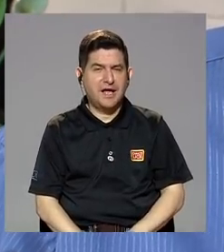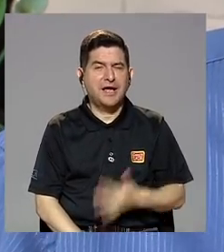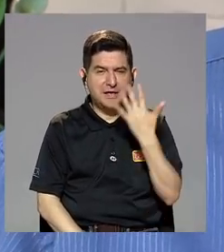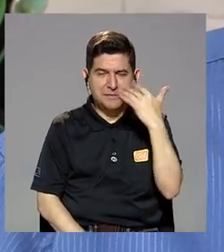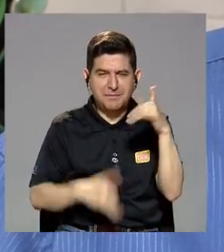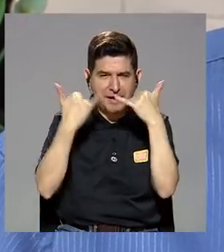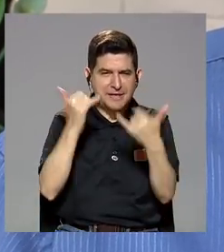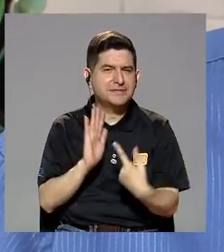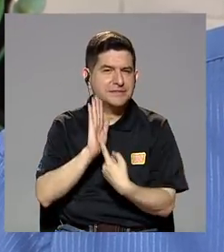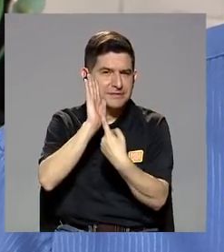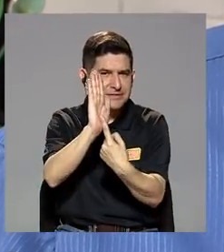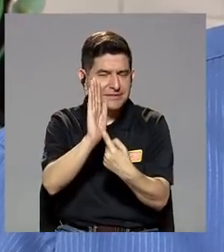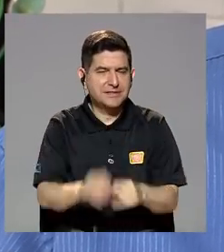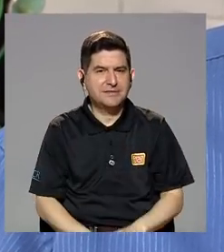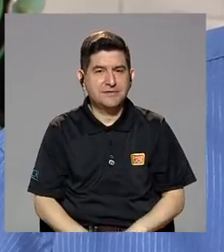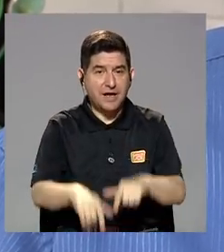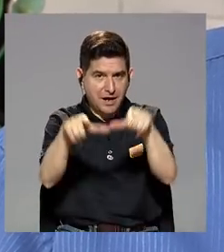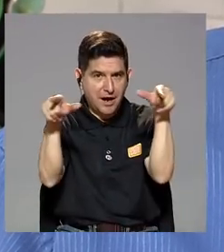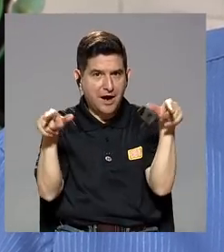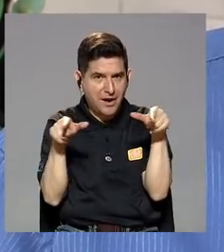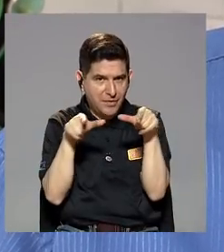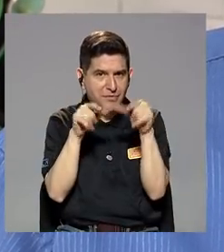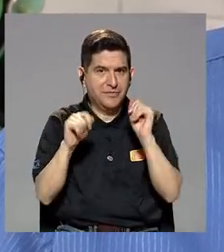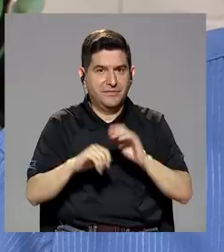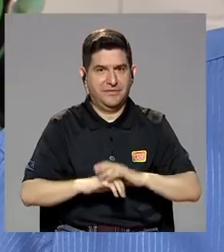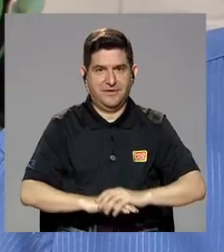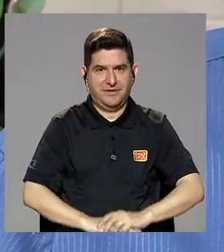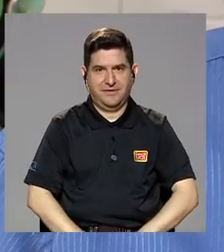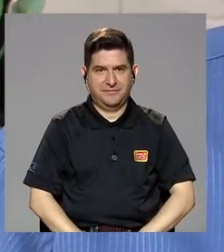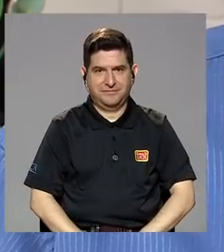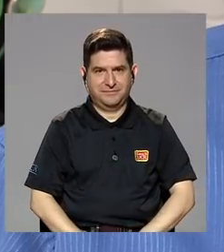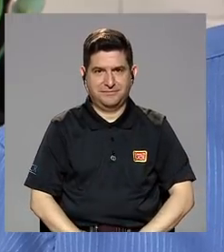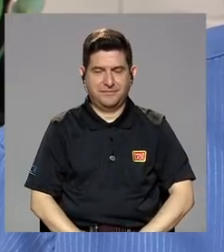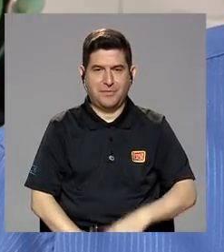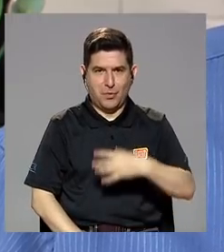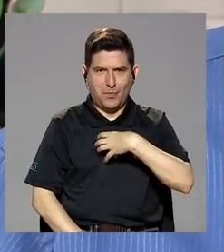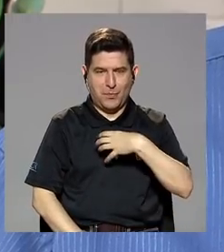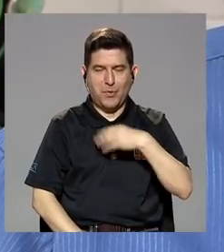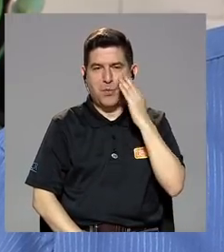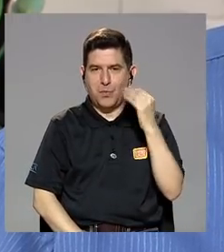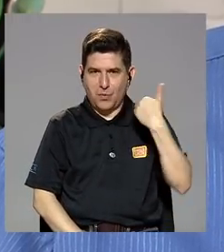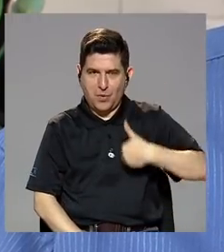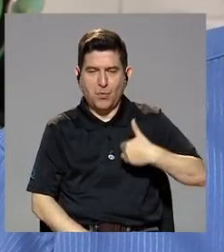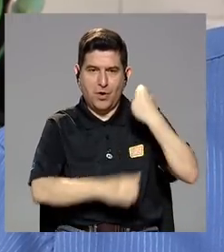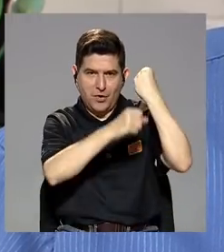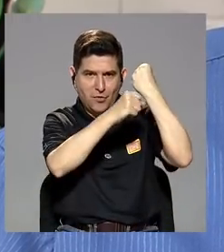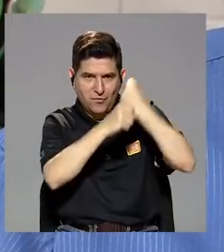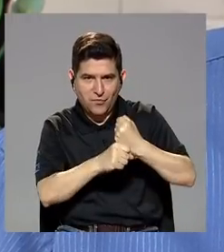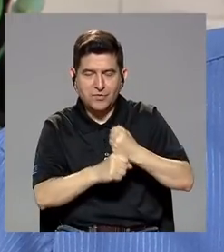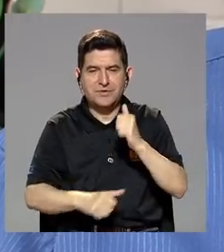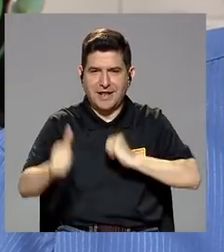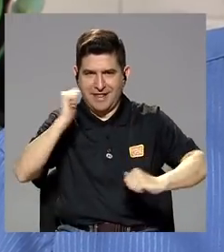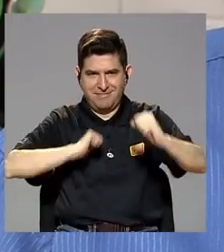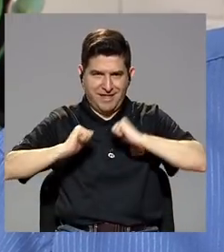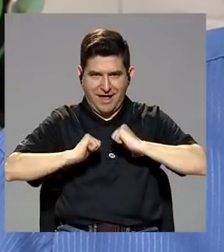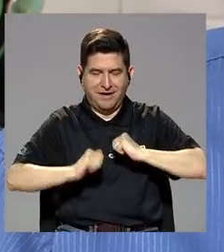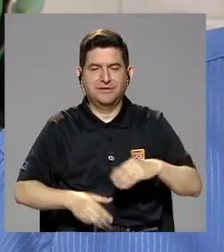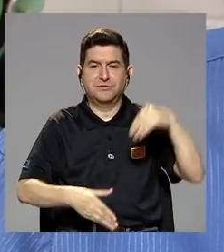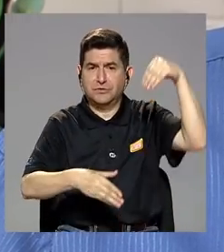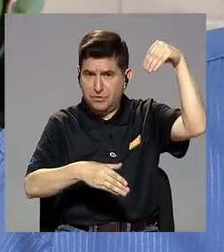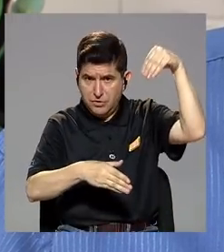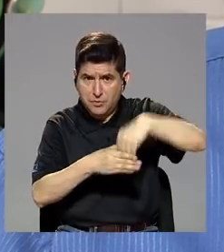donde la vida le llegó que su propio abuelo funda un teatro y está